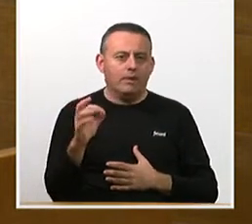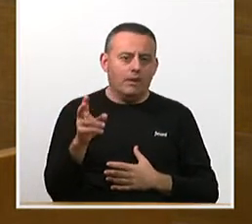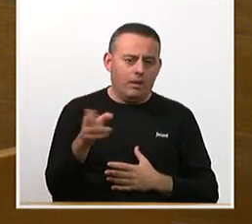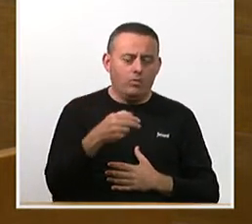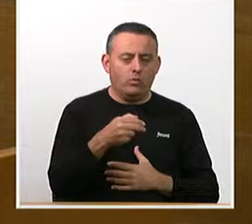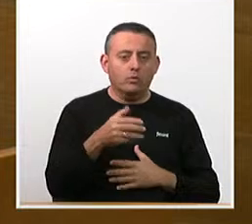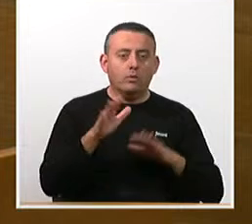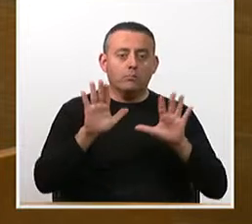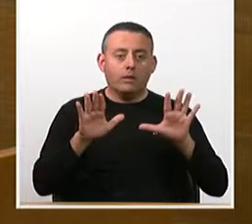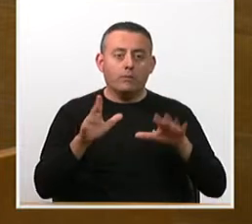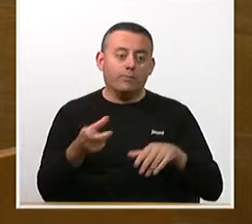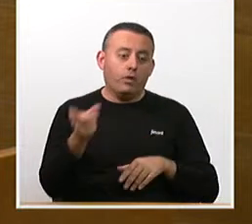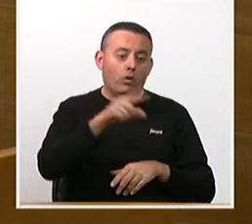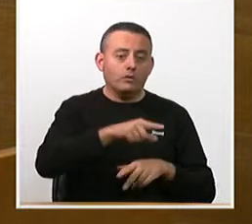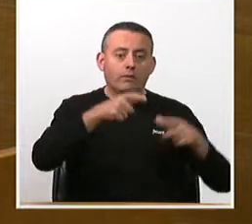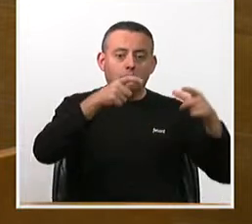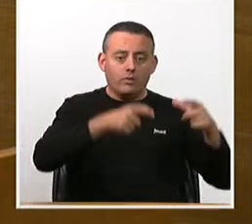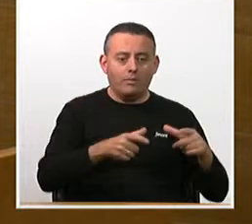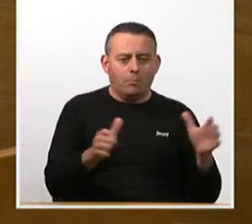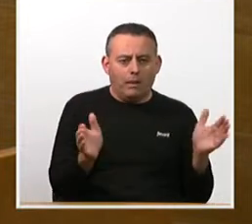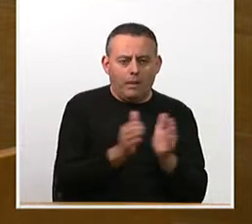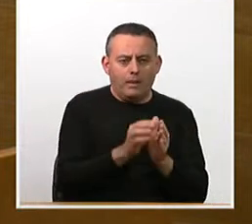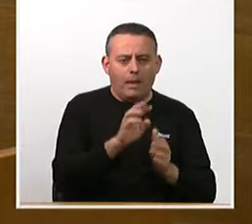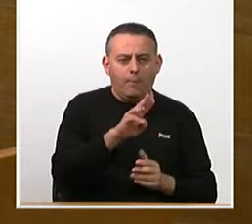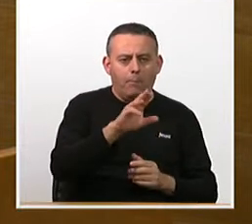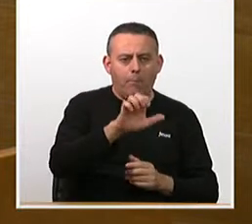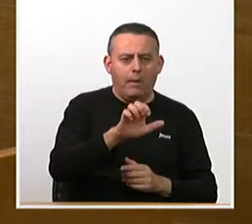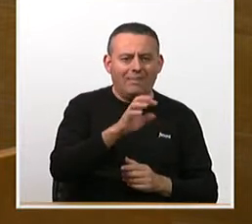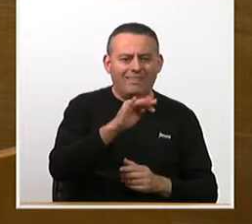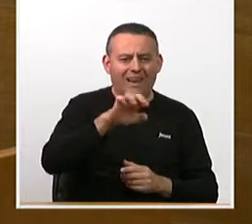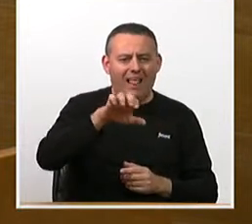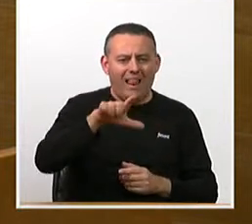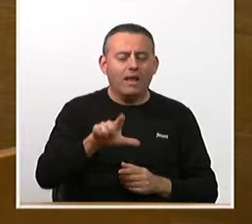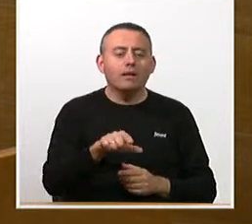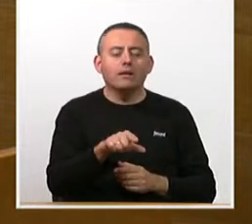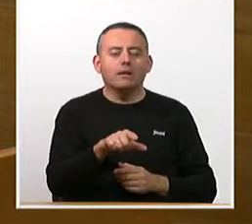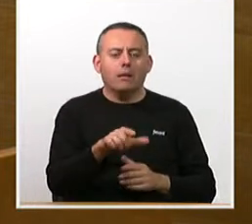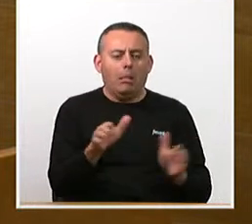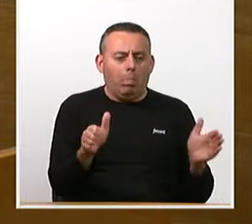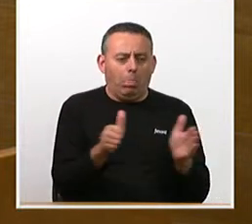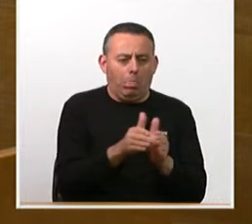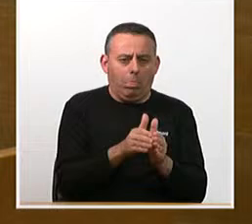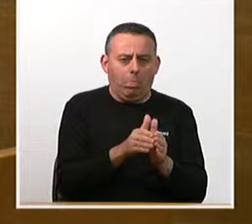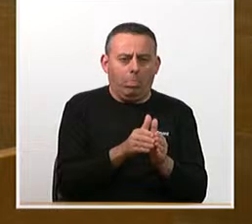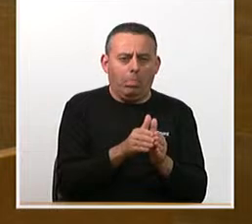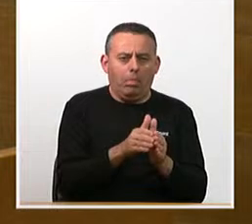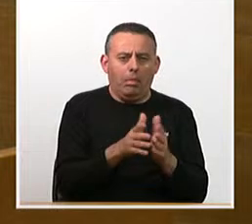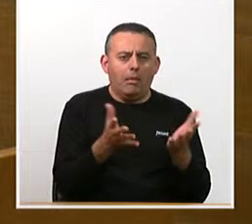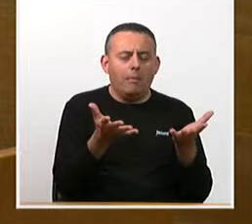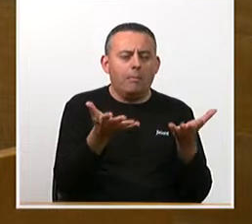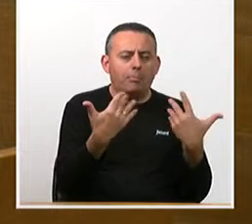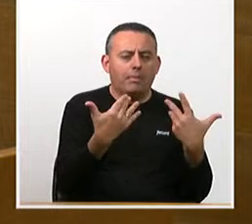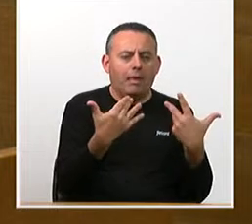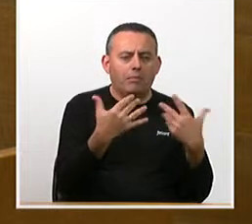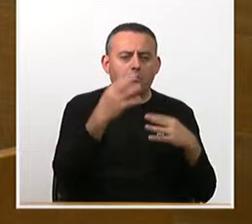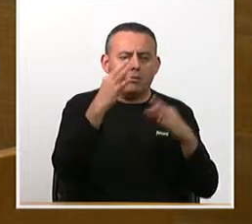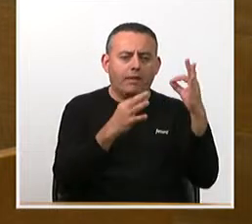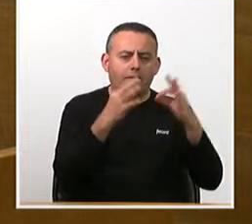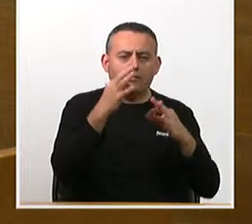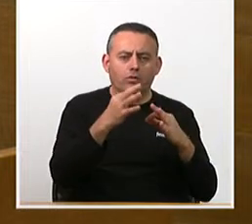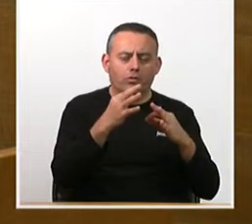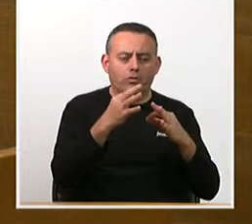contrario una ciudad como petre que tiene pues menos de un de habitantes que la ciudad de alicante